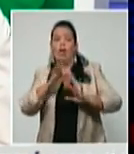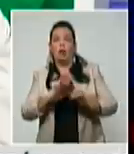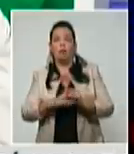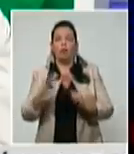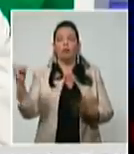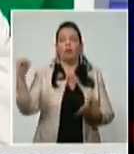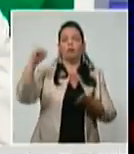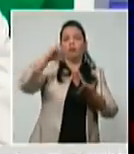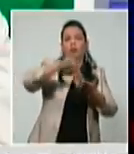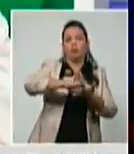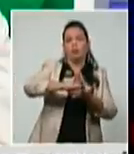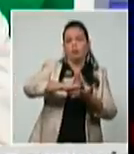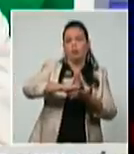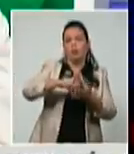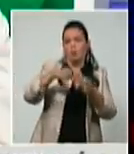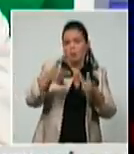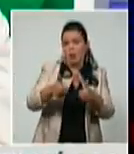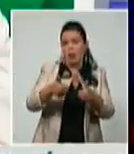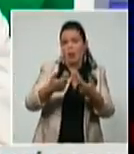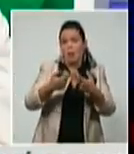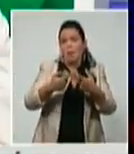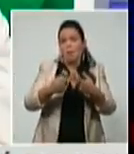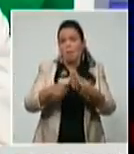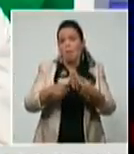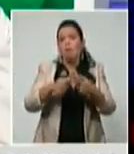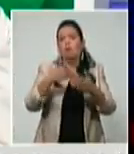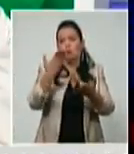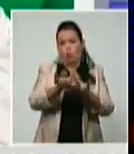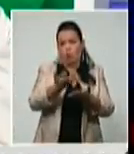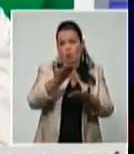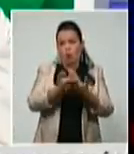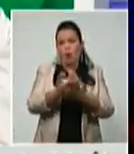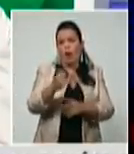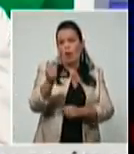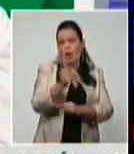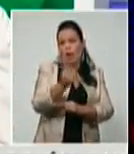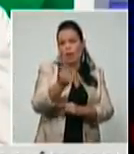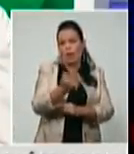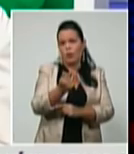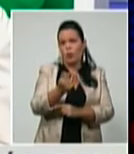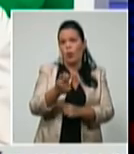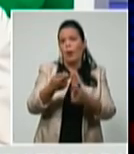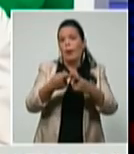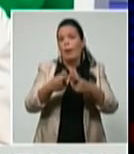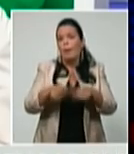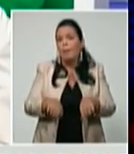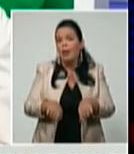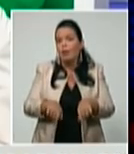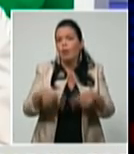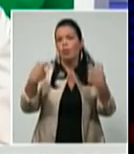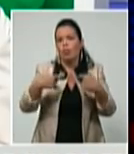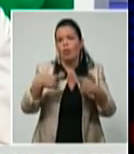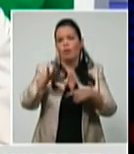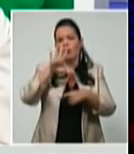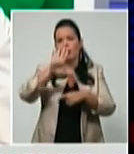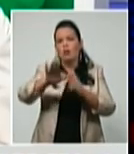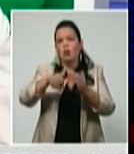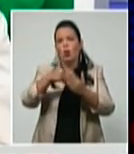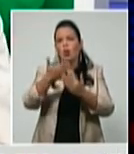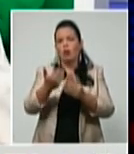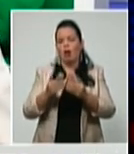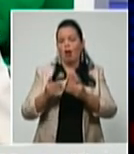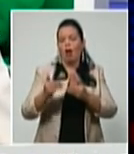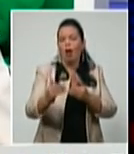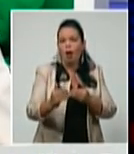el detectable todavía el virus por esta prueba. Y ya después, en el 5.º día, pues